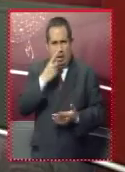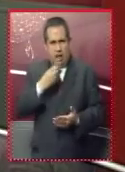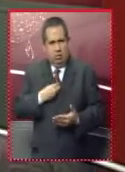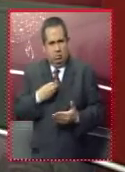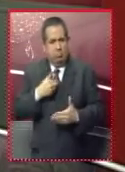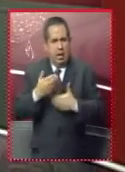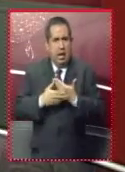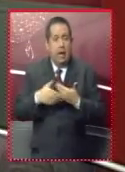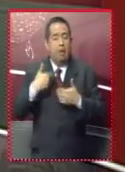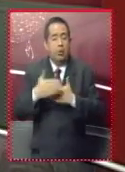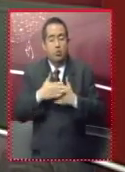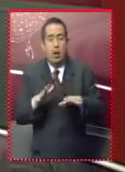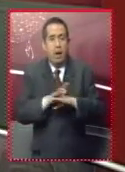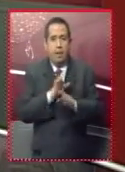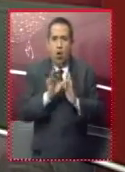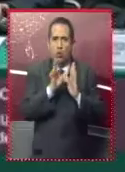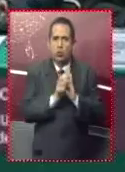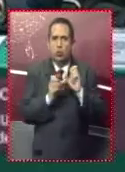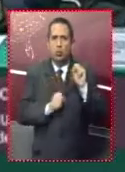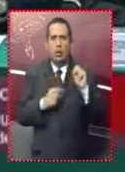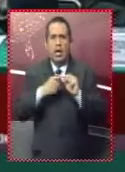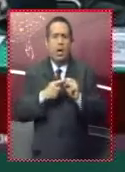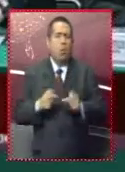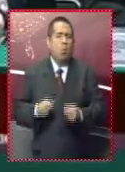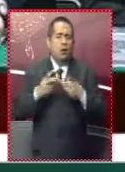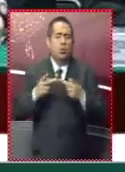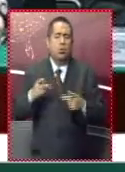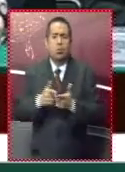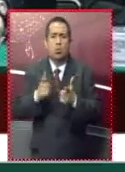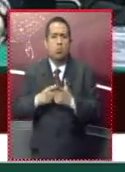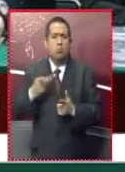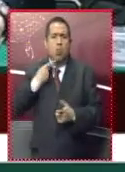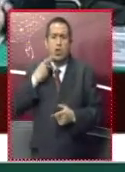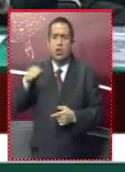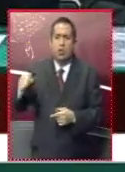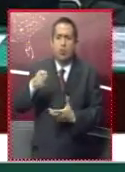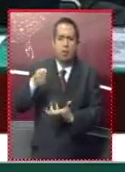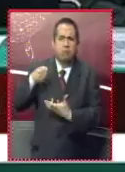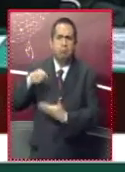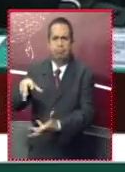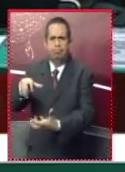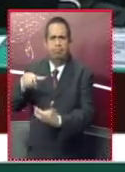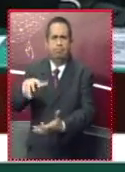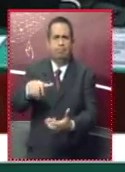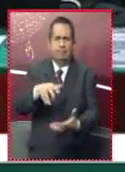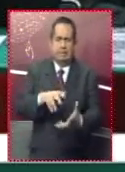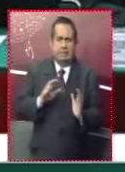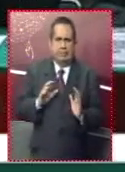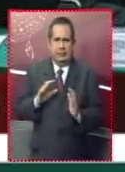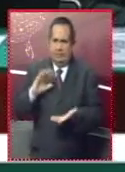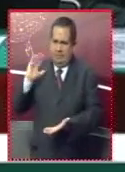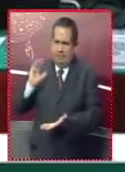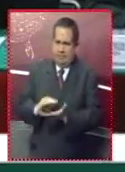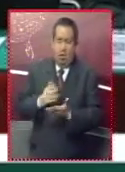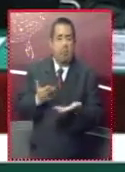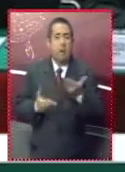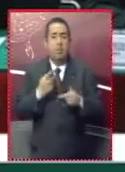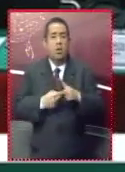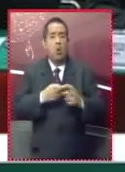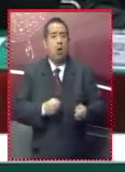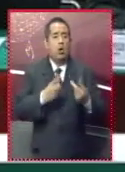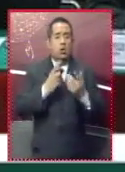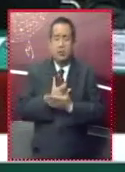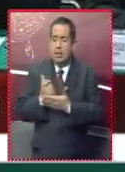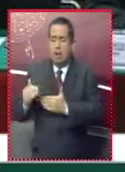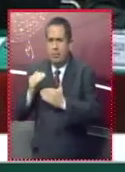modificaciones constitucionales en términos de los recursos que reciben los partidos políticos para que no estén atados ni al padrón electoral ni tampoco al salario